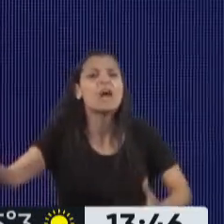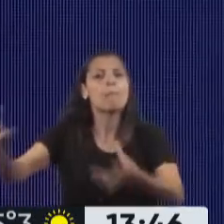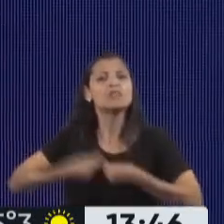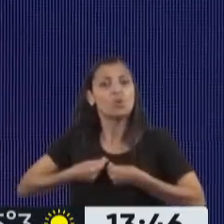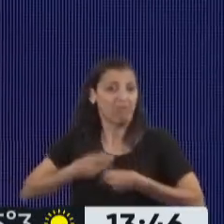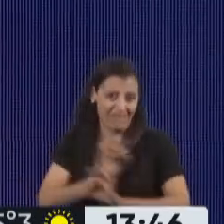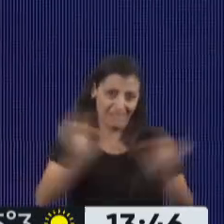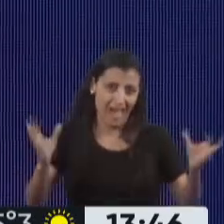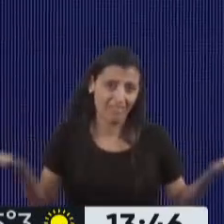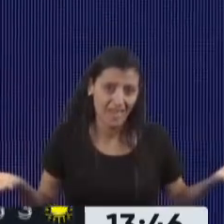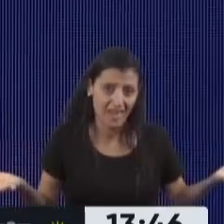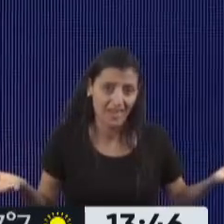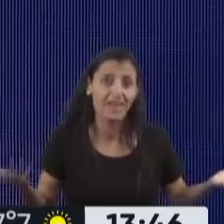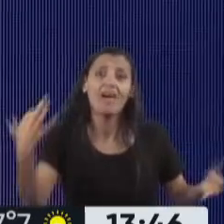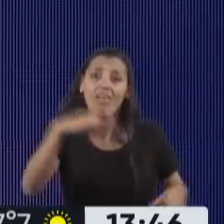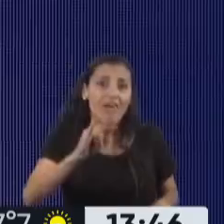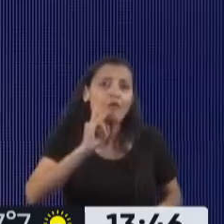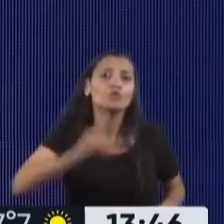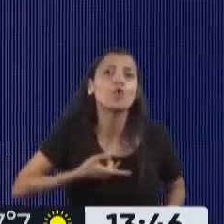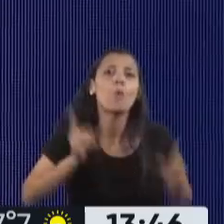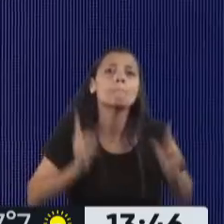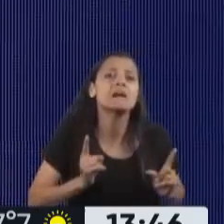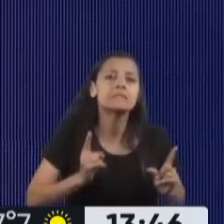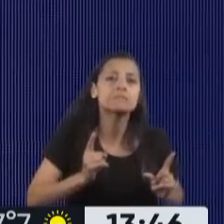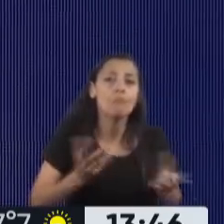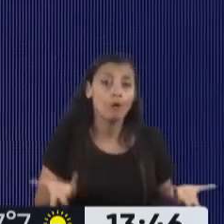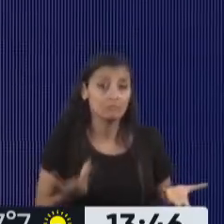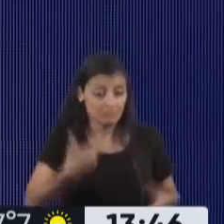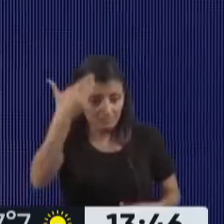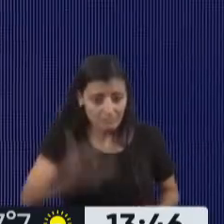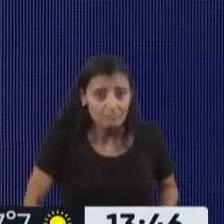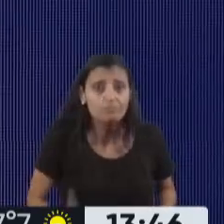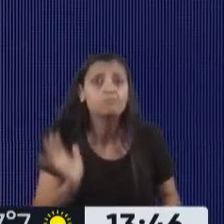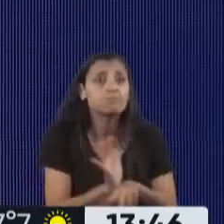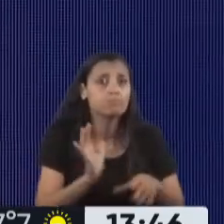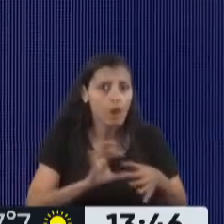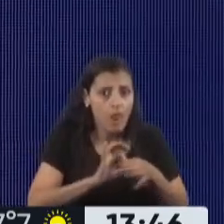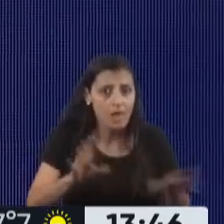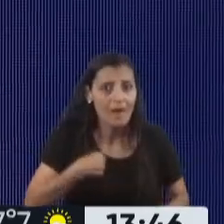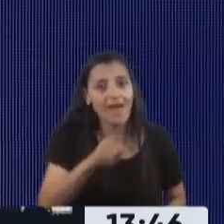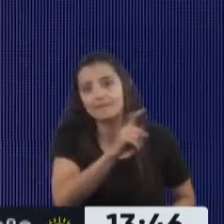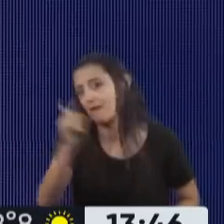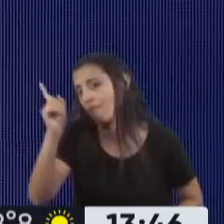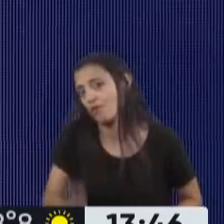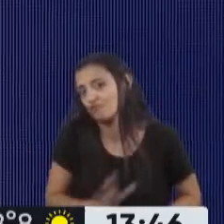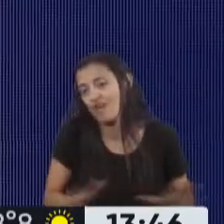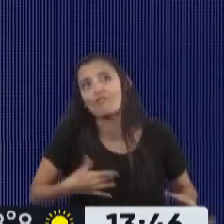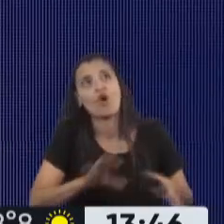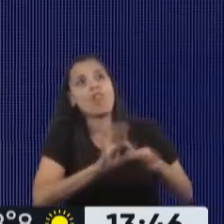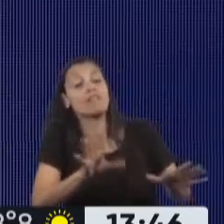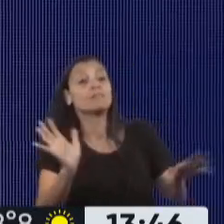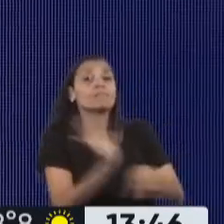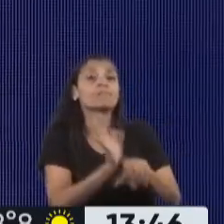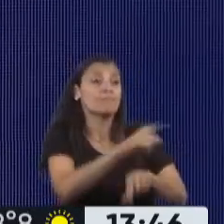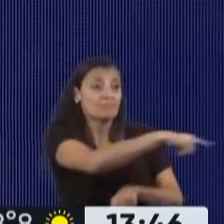mí? Es decir, más liberal imposible. Es decir, ustedes son